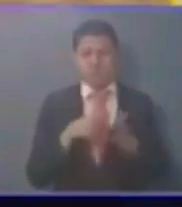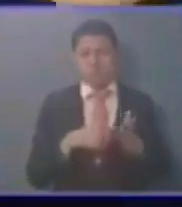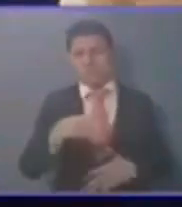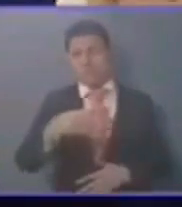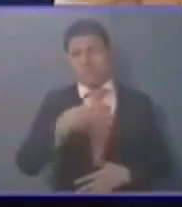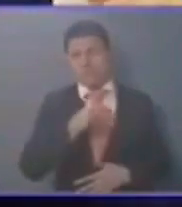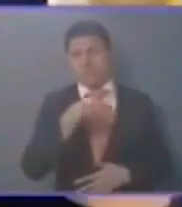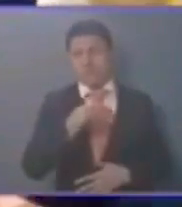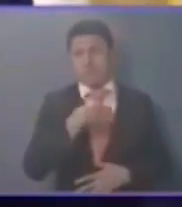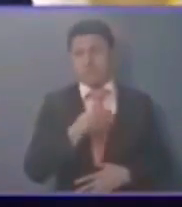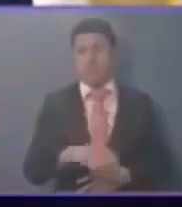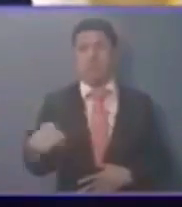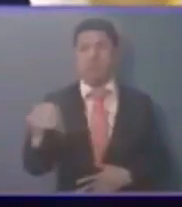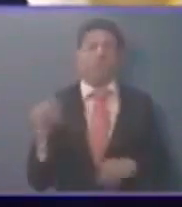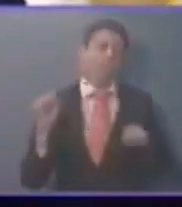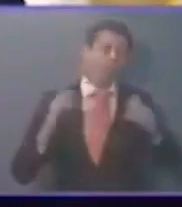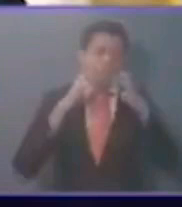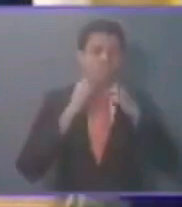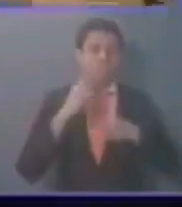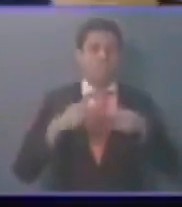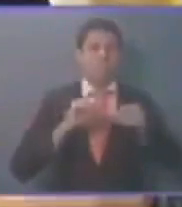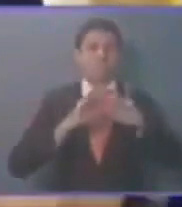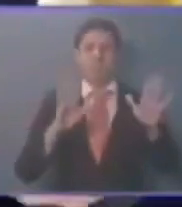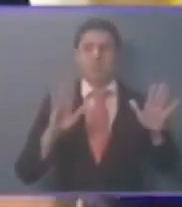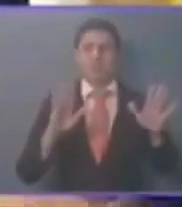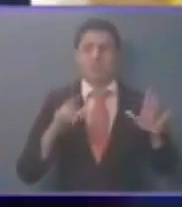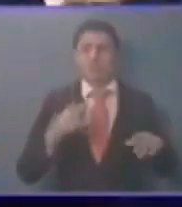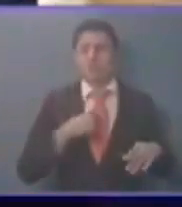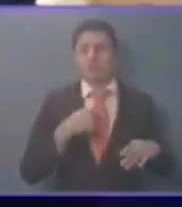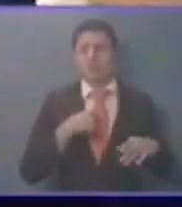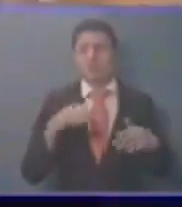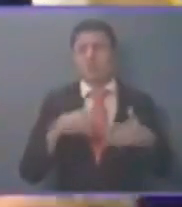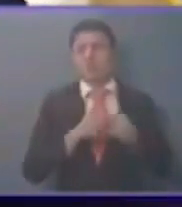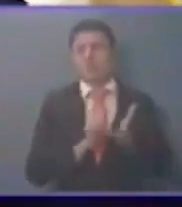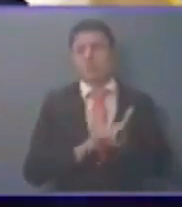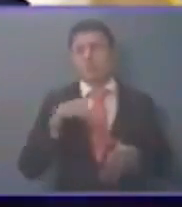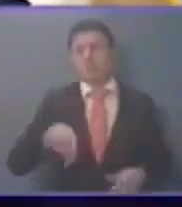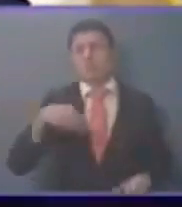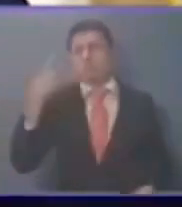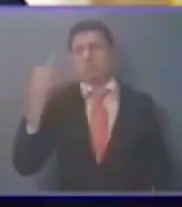si aquí no podemos garantizar transparencia. Me levanto de este pleno y me voy.